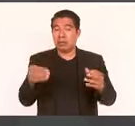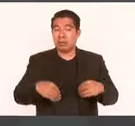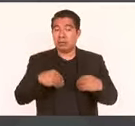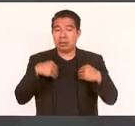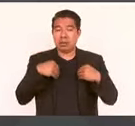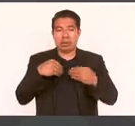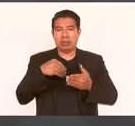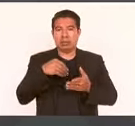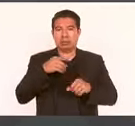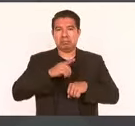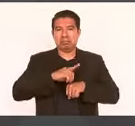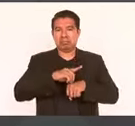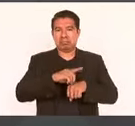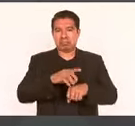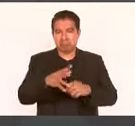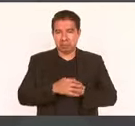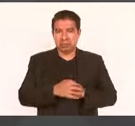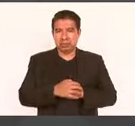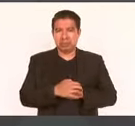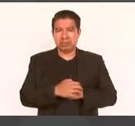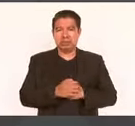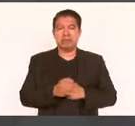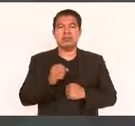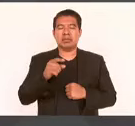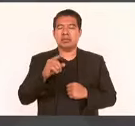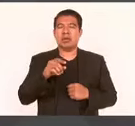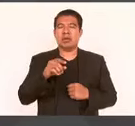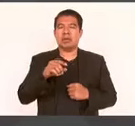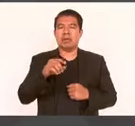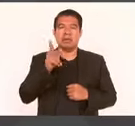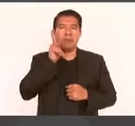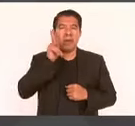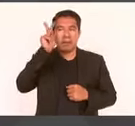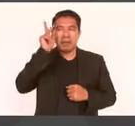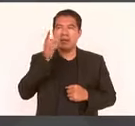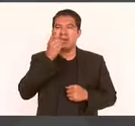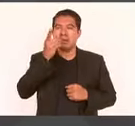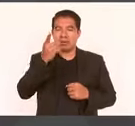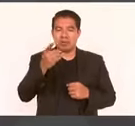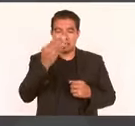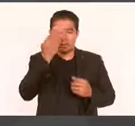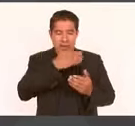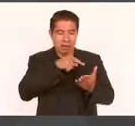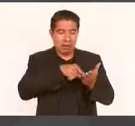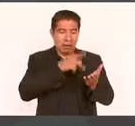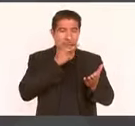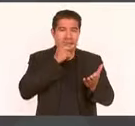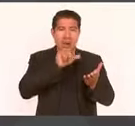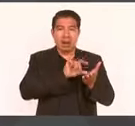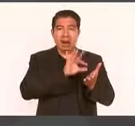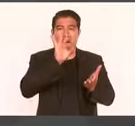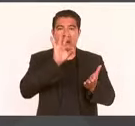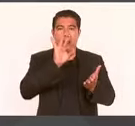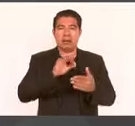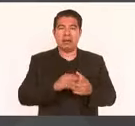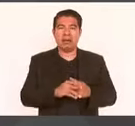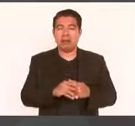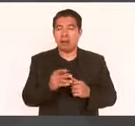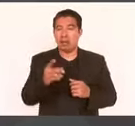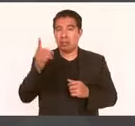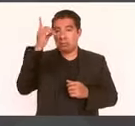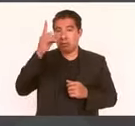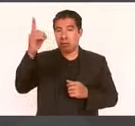Francisco también se aplica en México la frase bíblica de que a Dios lo que es de